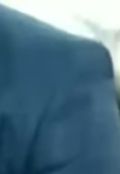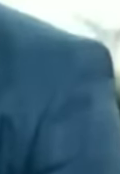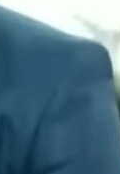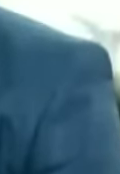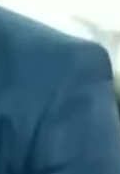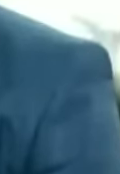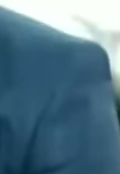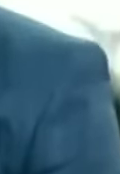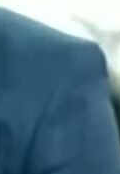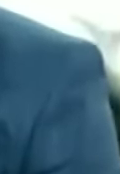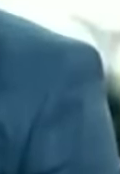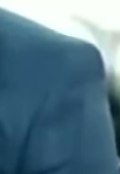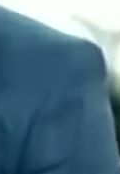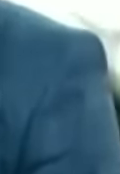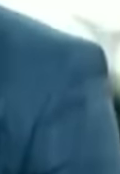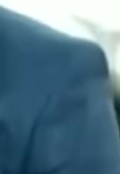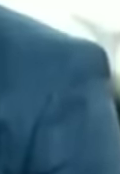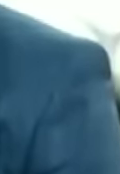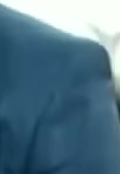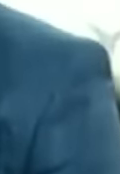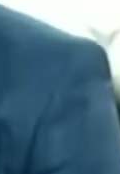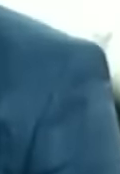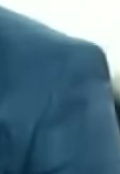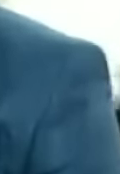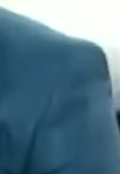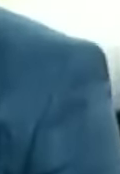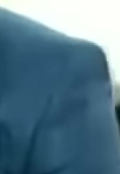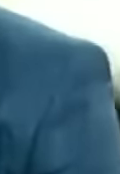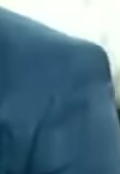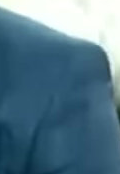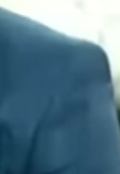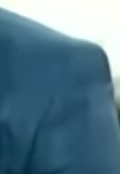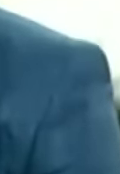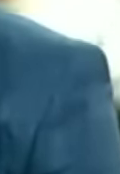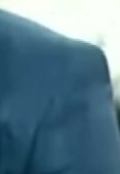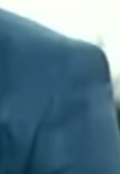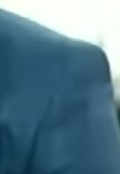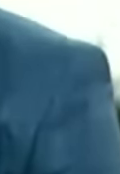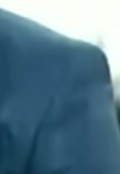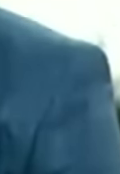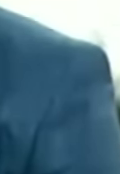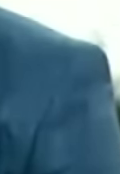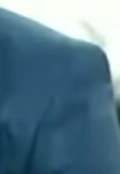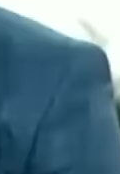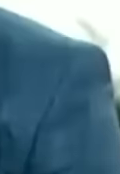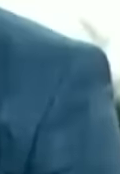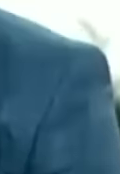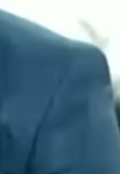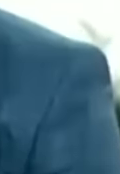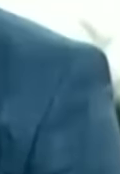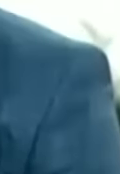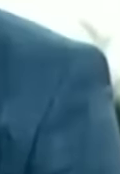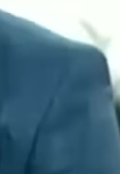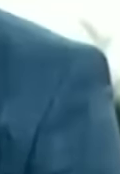Gracias, presidente, por la deferencia de invitarme con Maduro Más. Con Maduro más inclusión, más esperanza, más alegría,